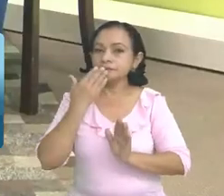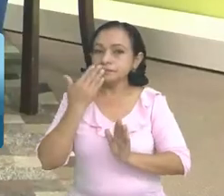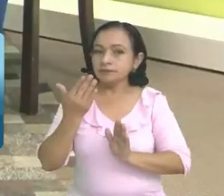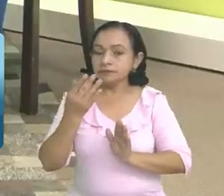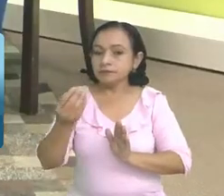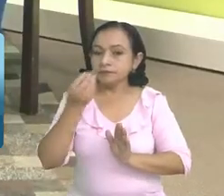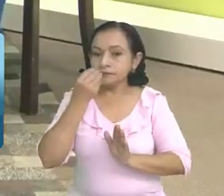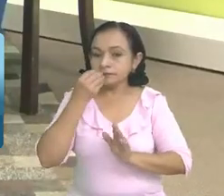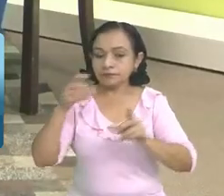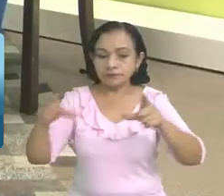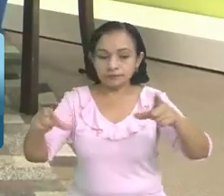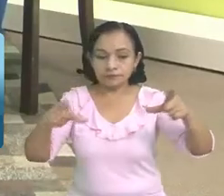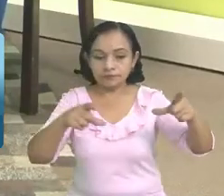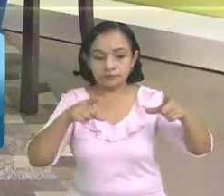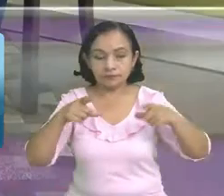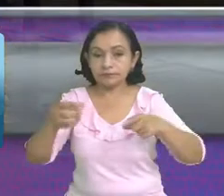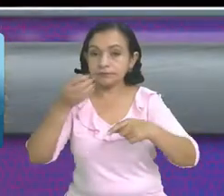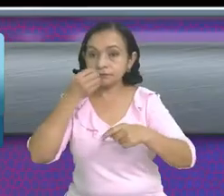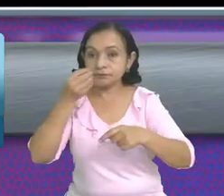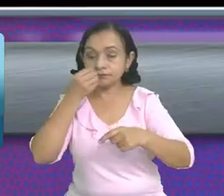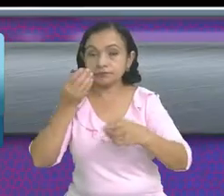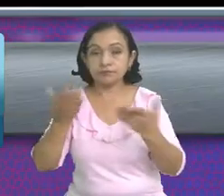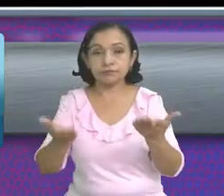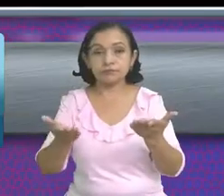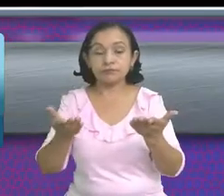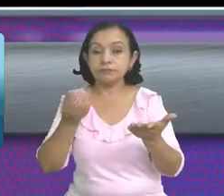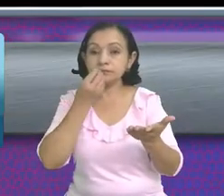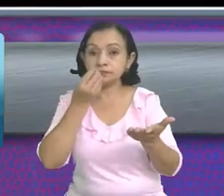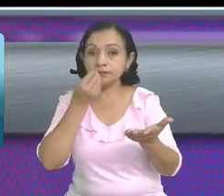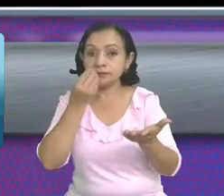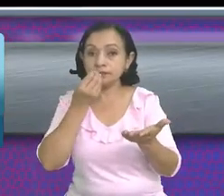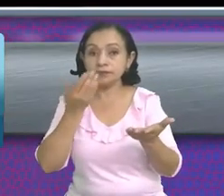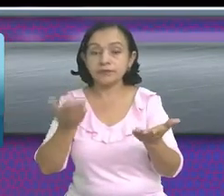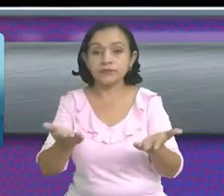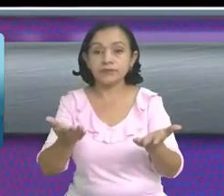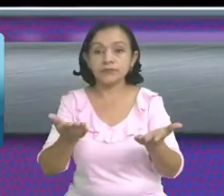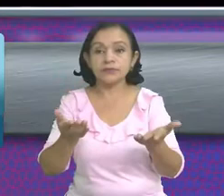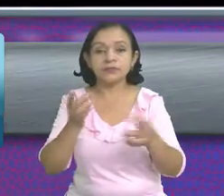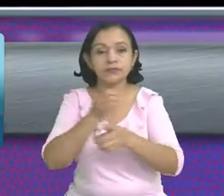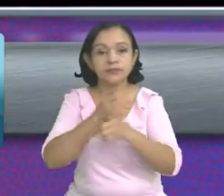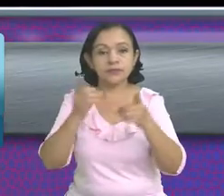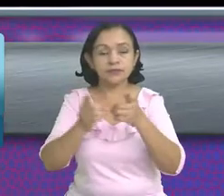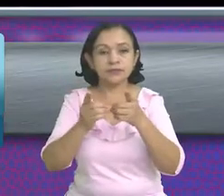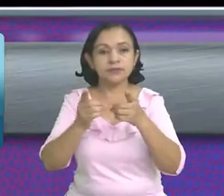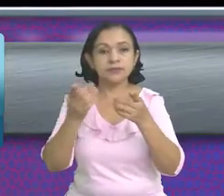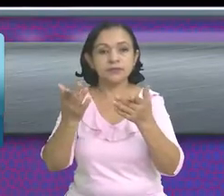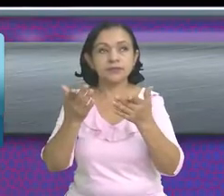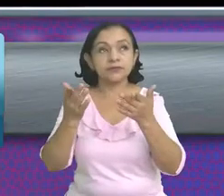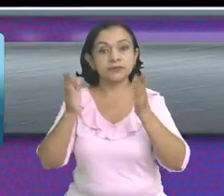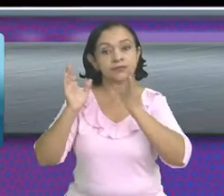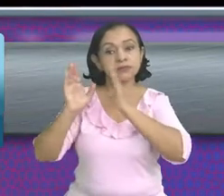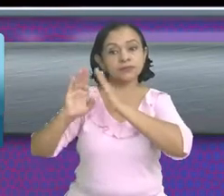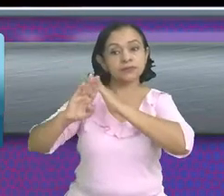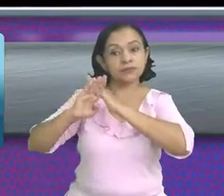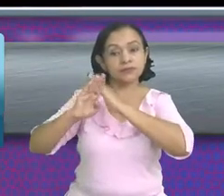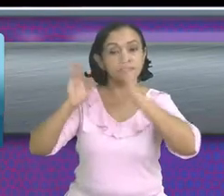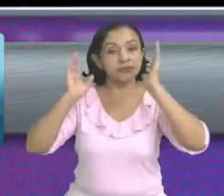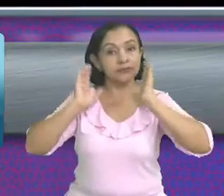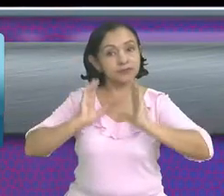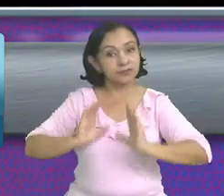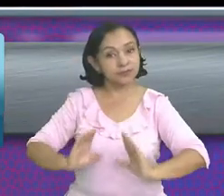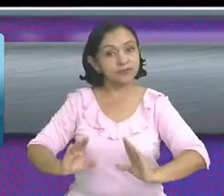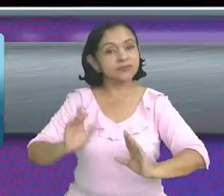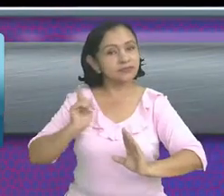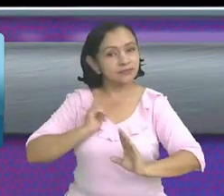dieta o el tratamiento o la parte de la alimentación tiene que ver mucho con el sistema inmune. Si ustedes ven,